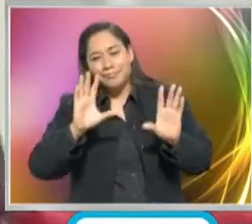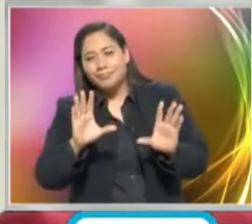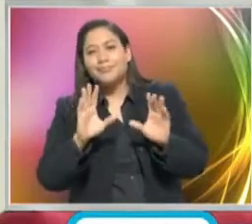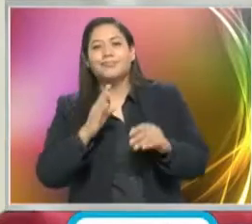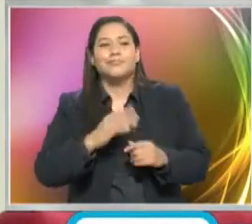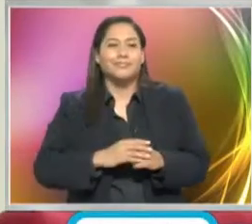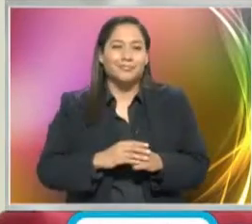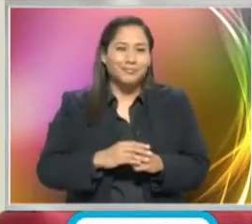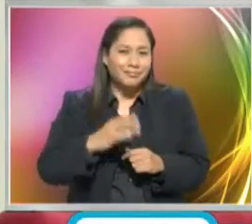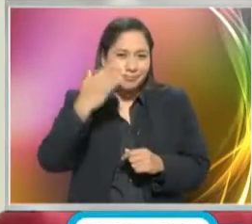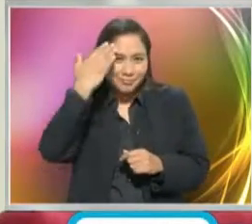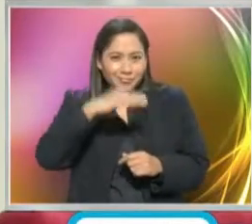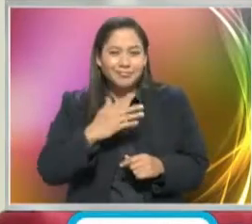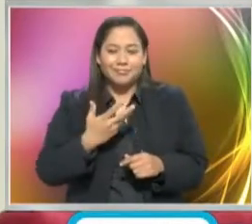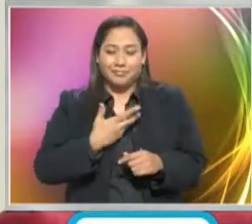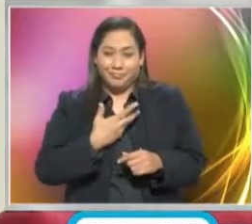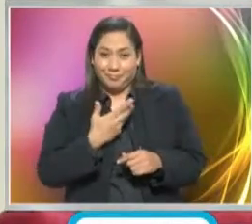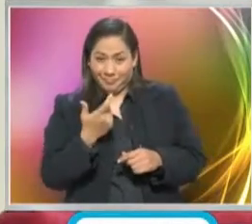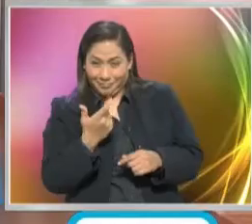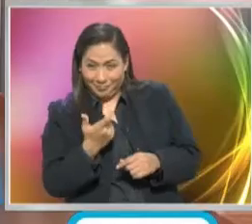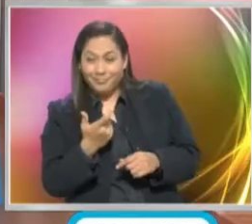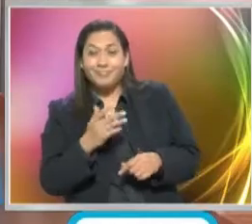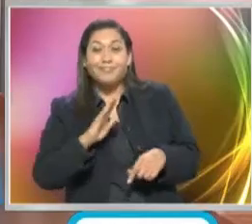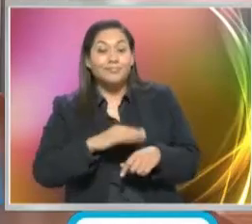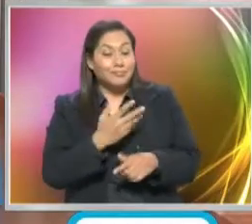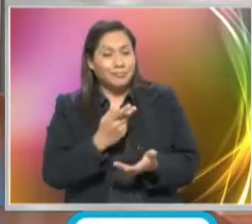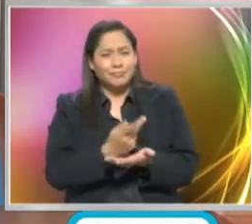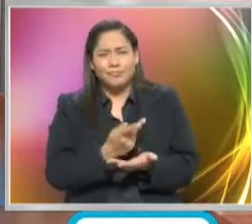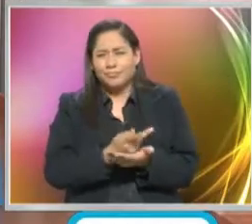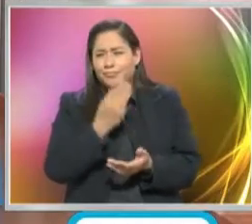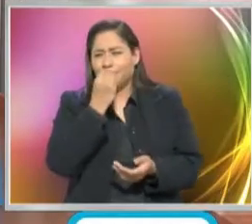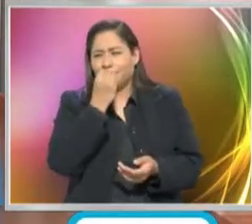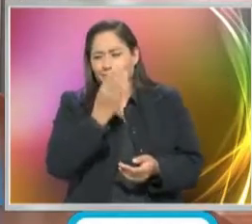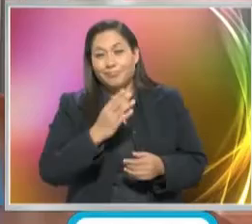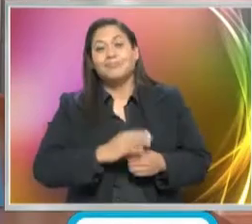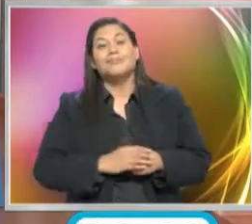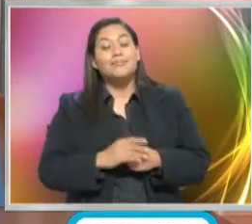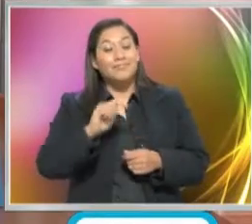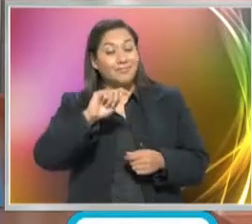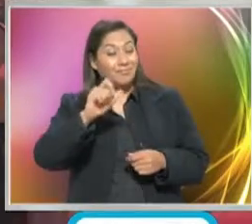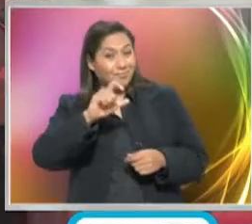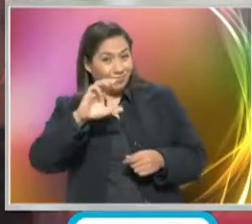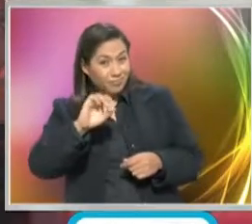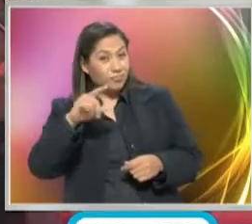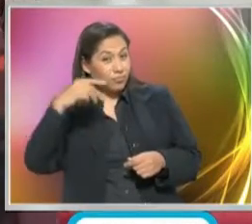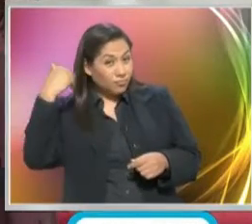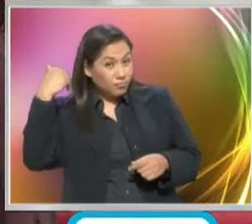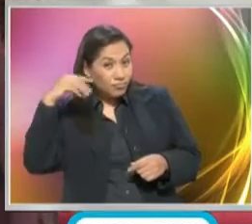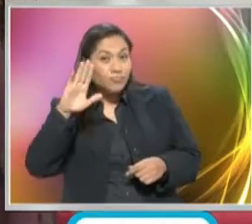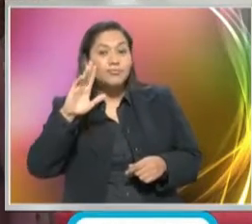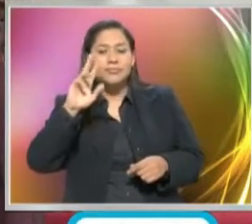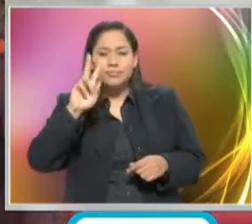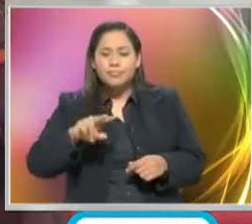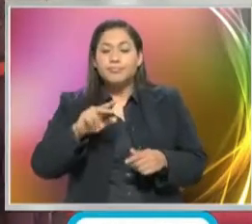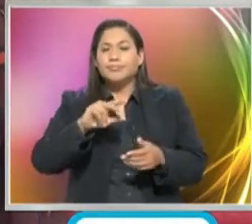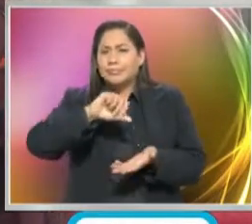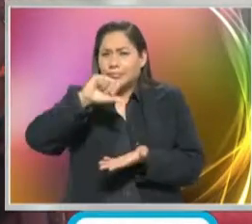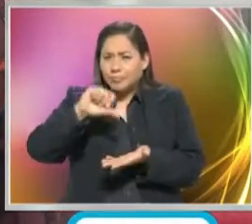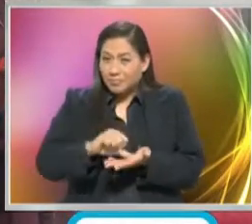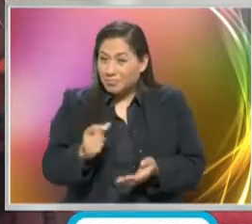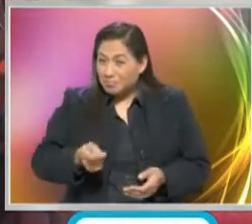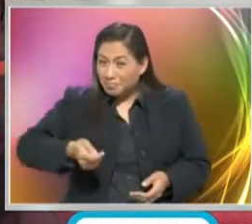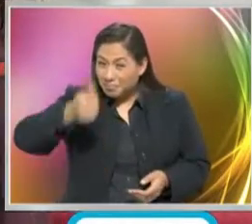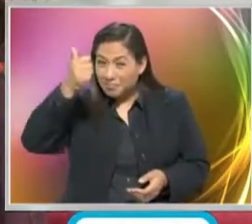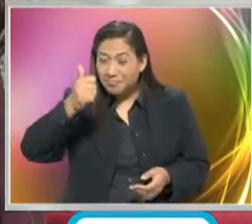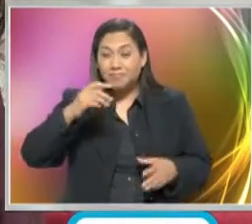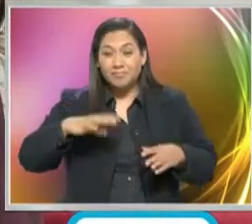buenos con ahora sí que generosos, porque hay unas platerías espectaculares. Taxco fue realmente la capital, fue la